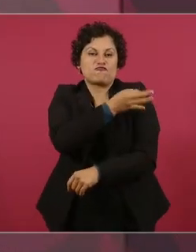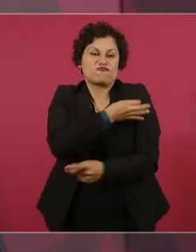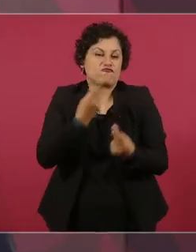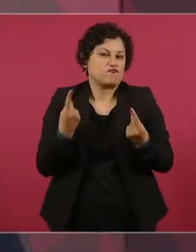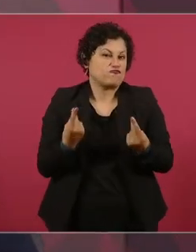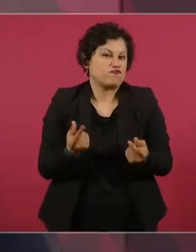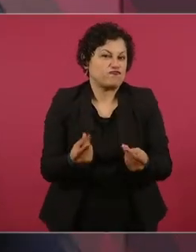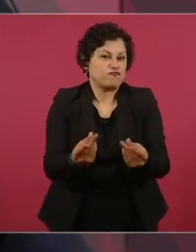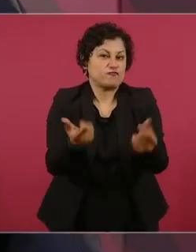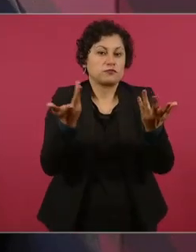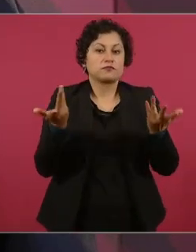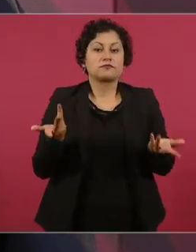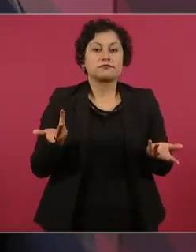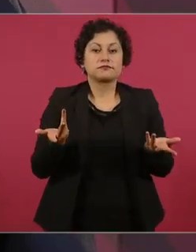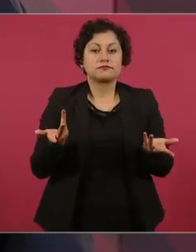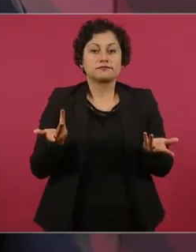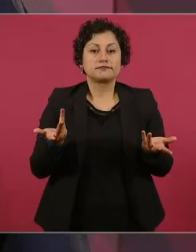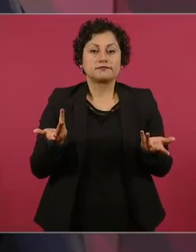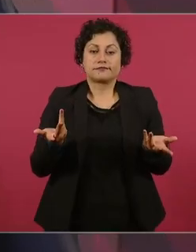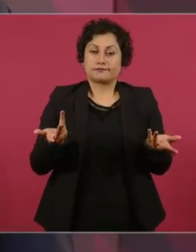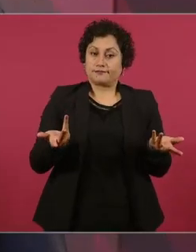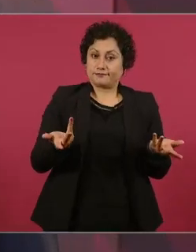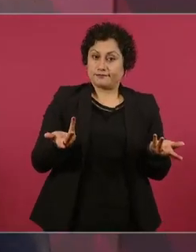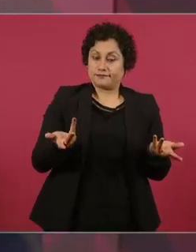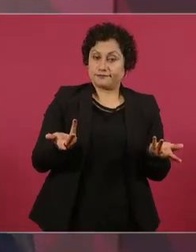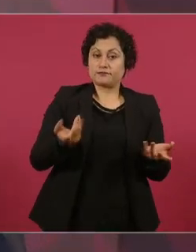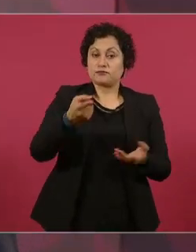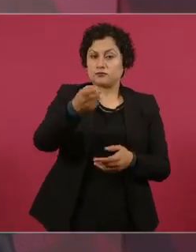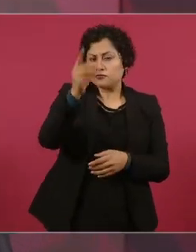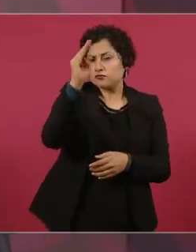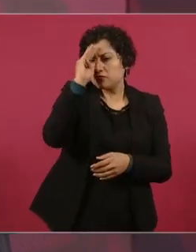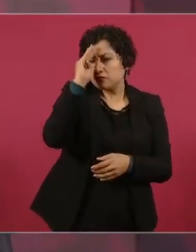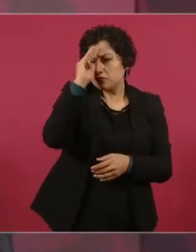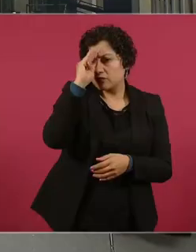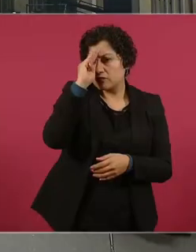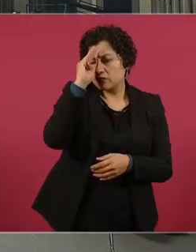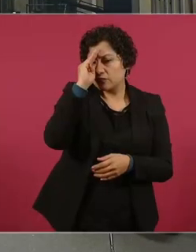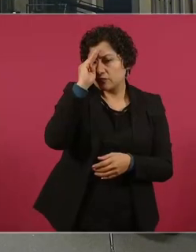tú dices, ¿qué hubiese pasado con